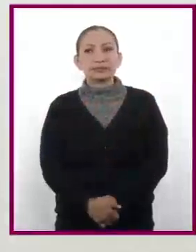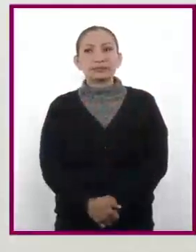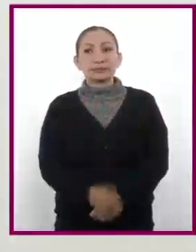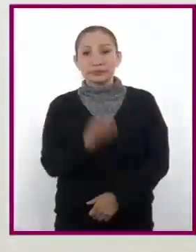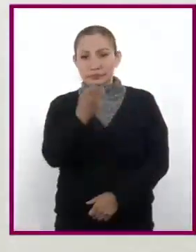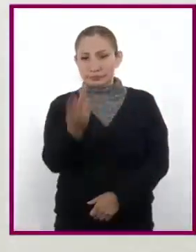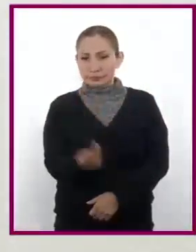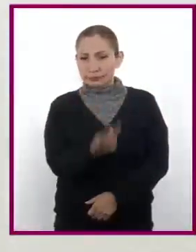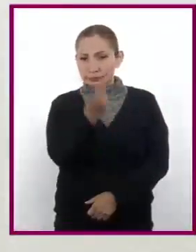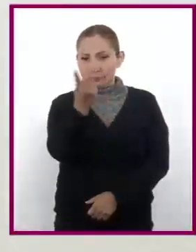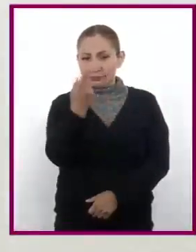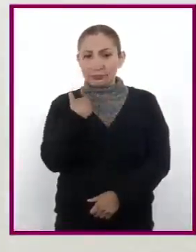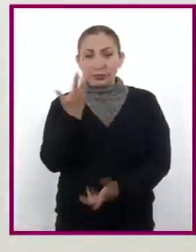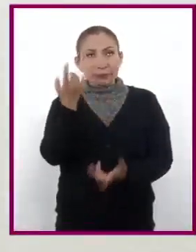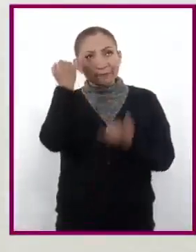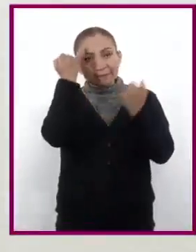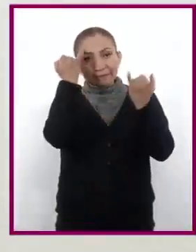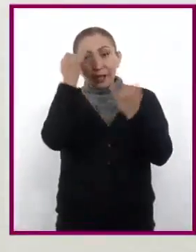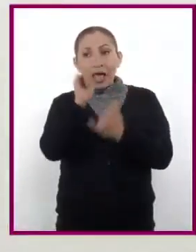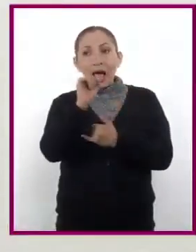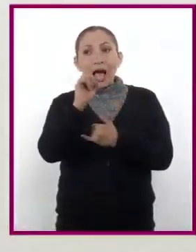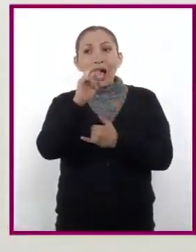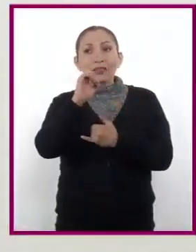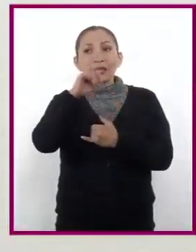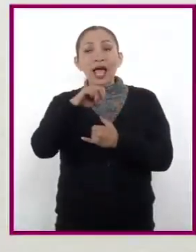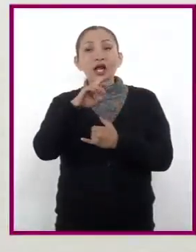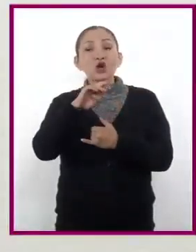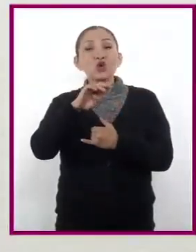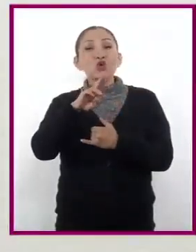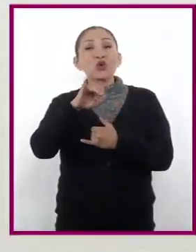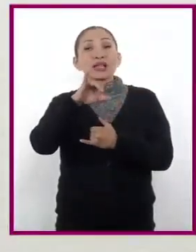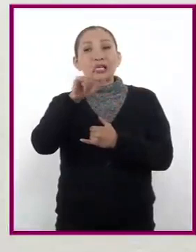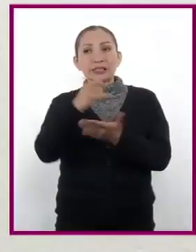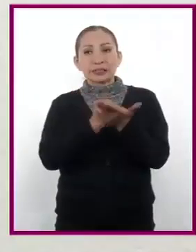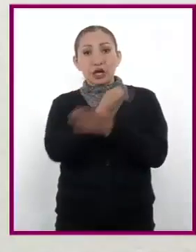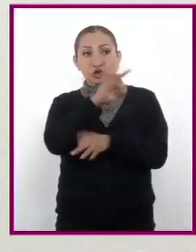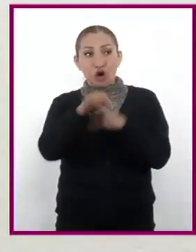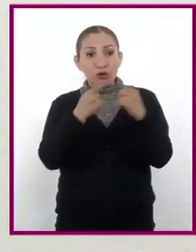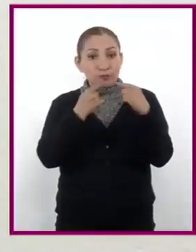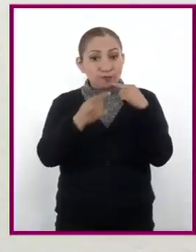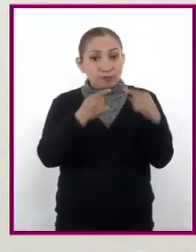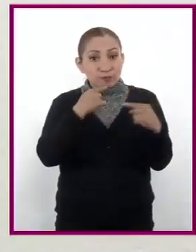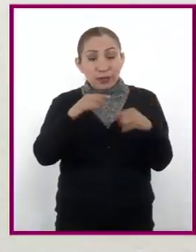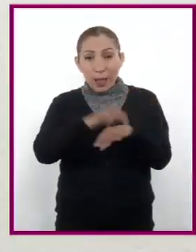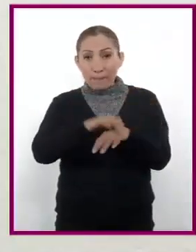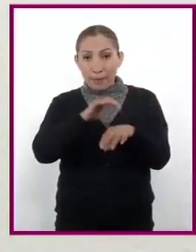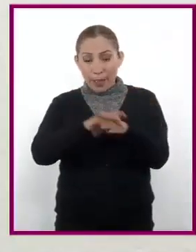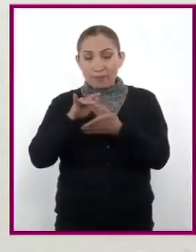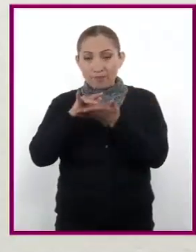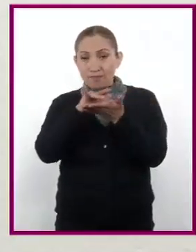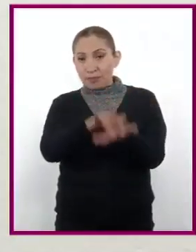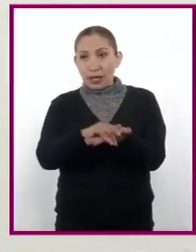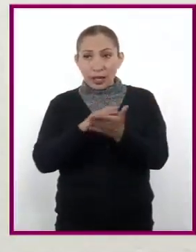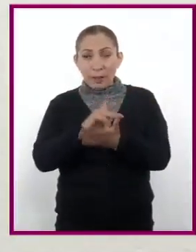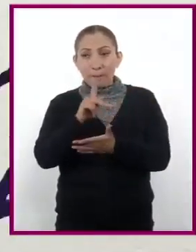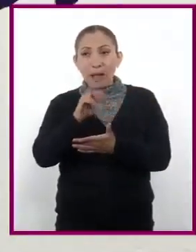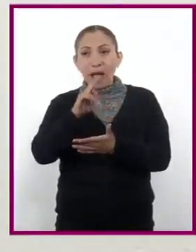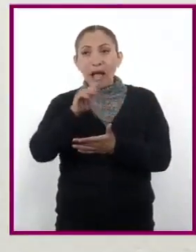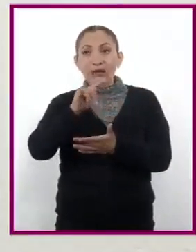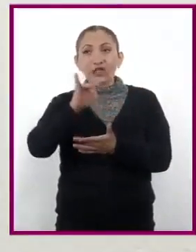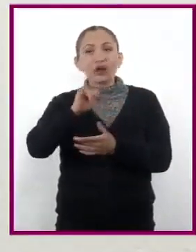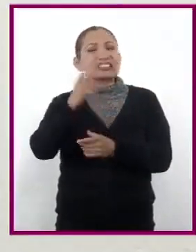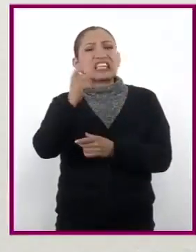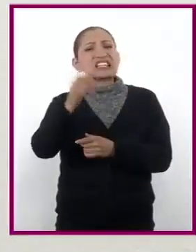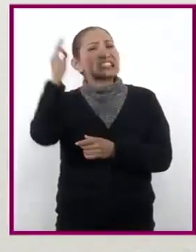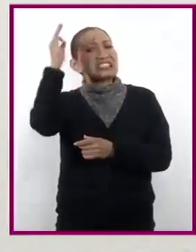Esta pregunta fue formulada por Adrián Ruiz y decidida por todos nuestros amigos que nos apoyan en Patreon. ¿Qué